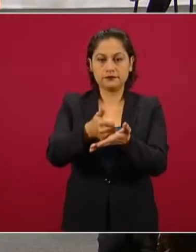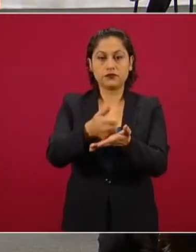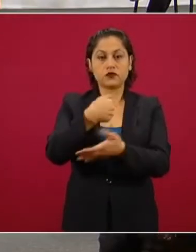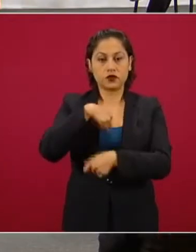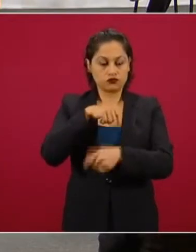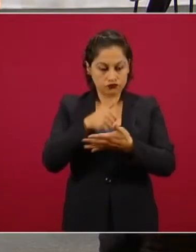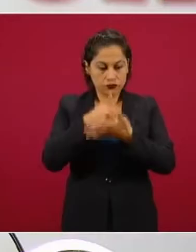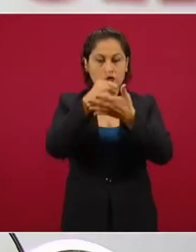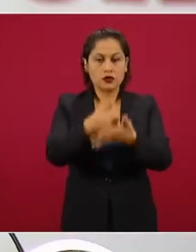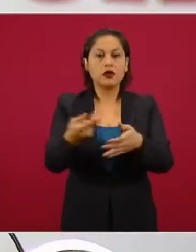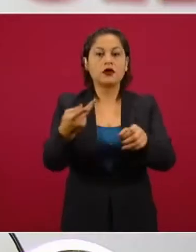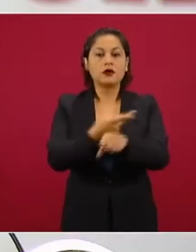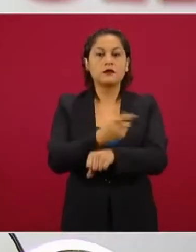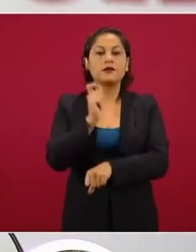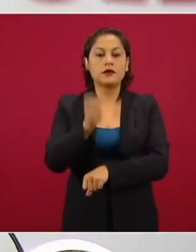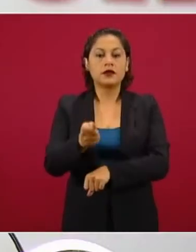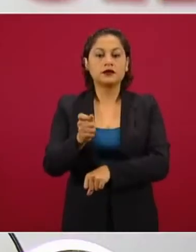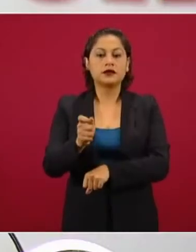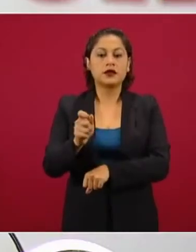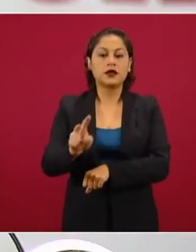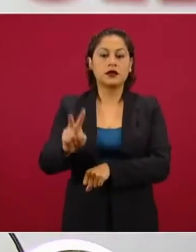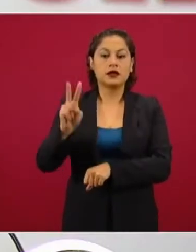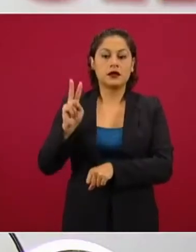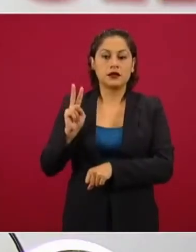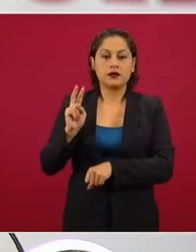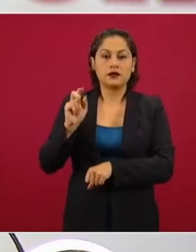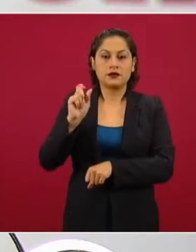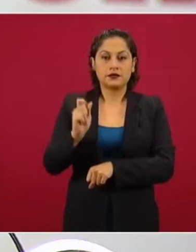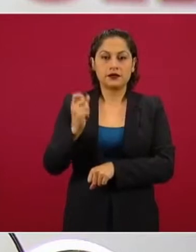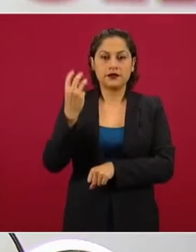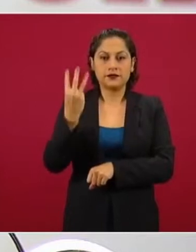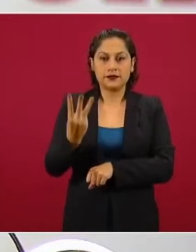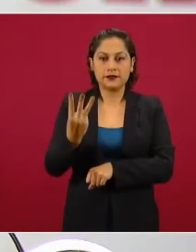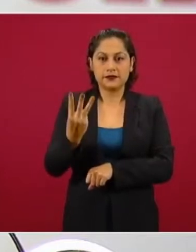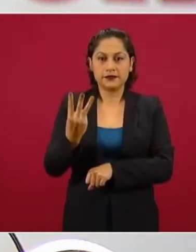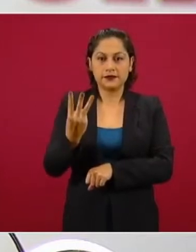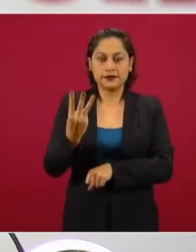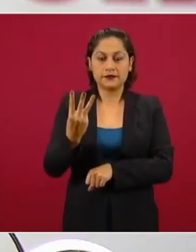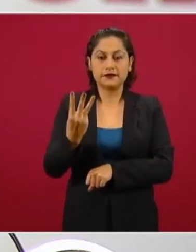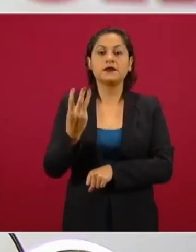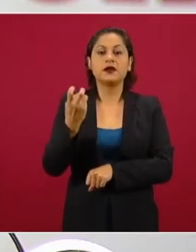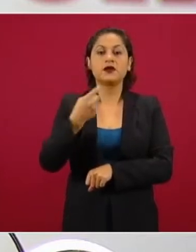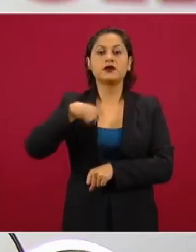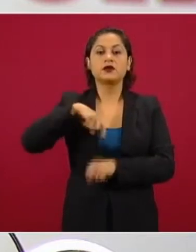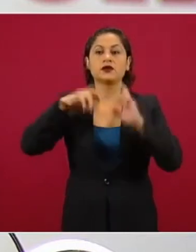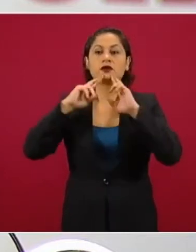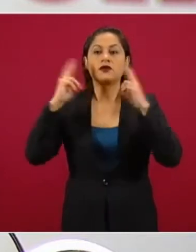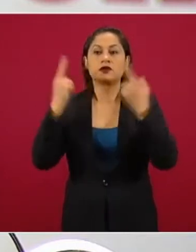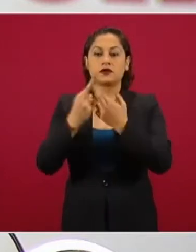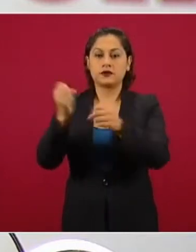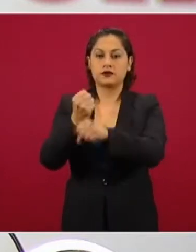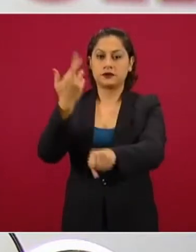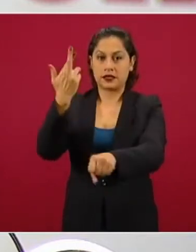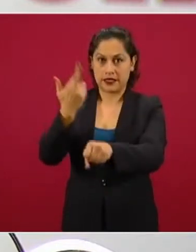el propio viernes 23 tuvimos una reunión de trabajo por videoconferencia con el secretario de Salud del Estado,